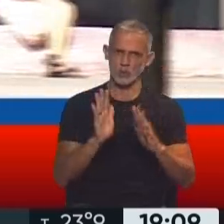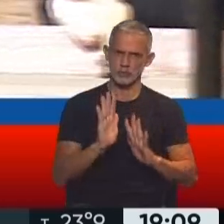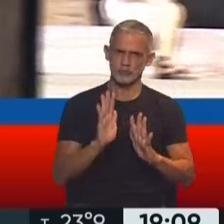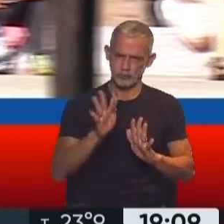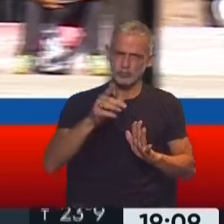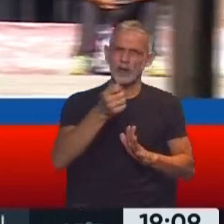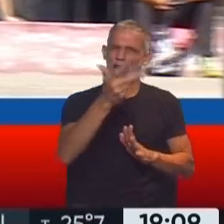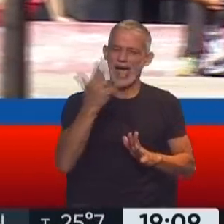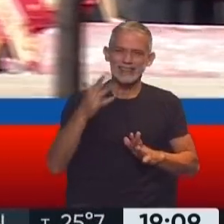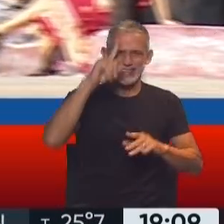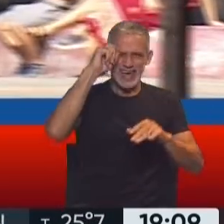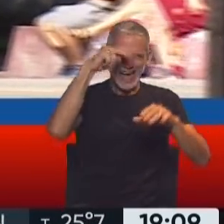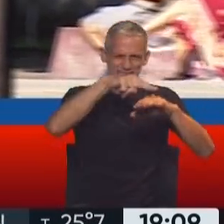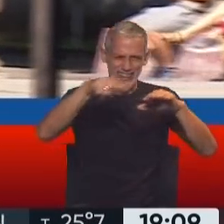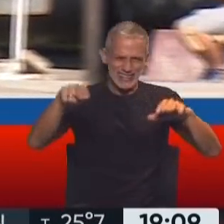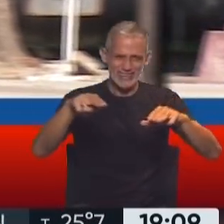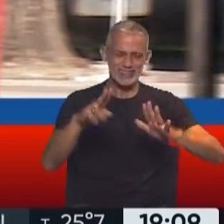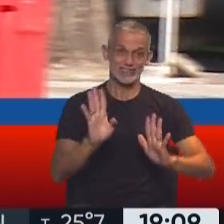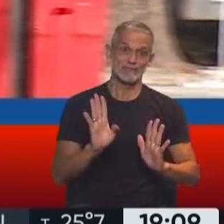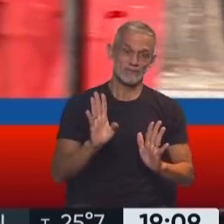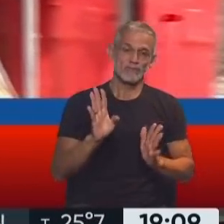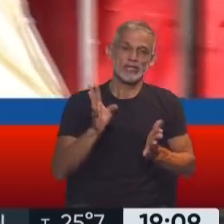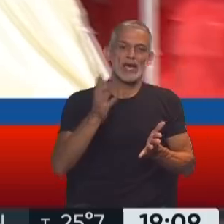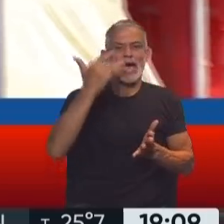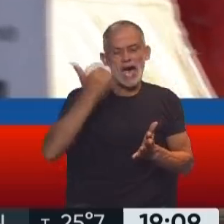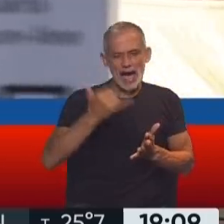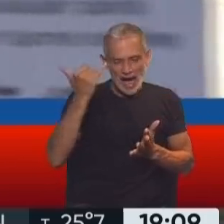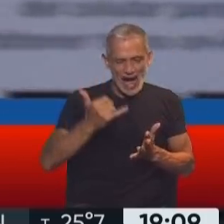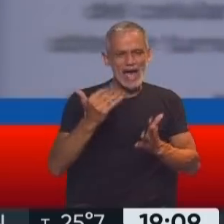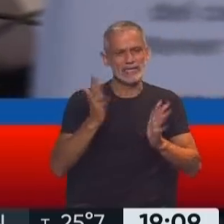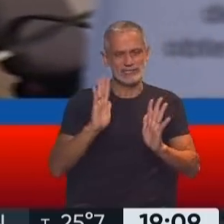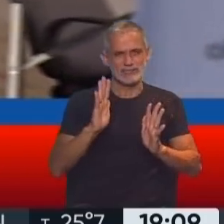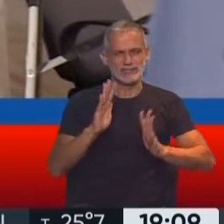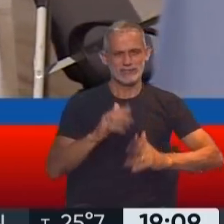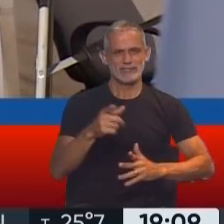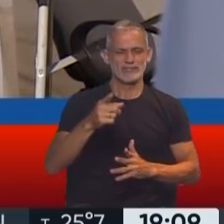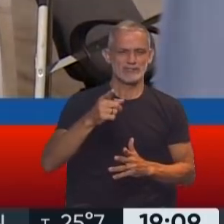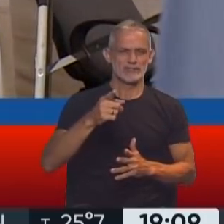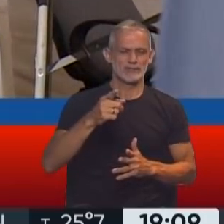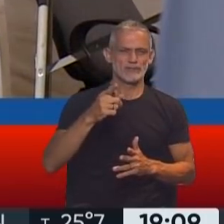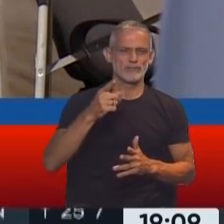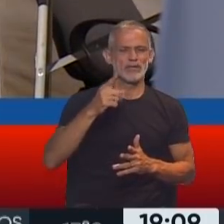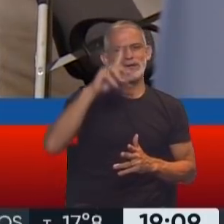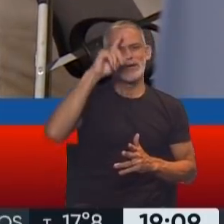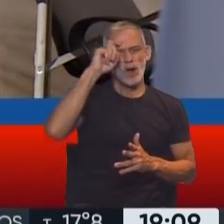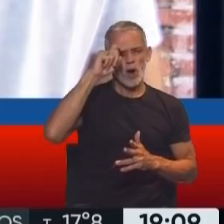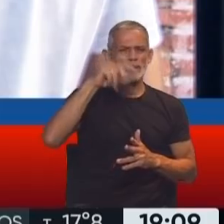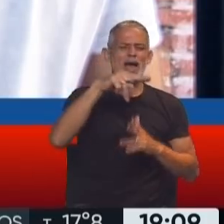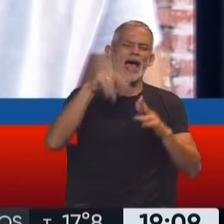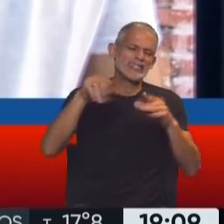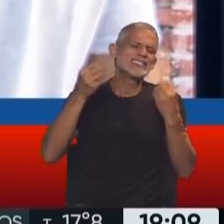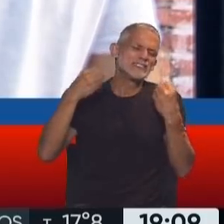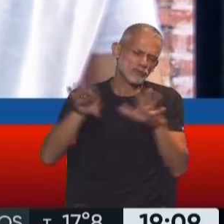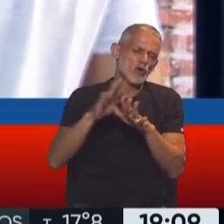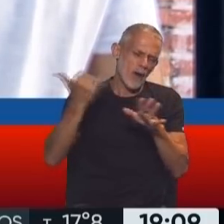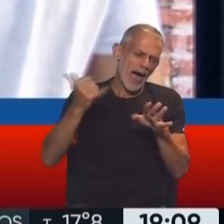en el número de camas ocupadas. Si bien hay una desocupación de camas, hay camas